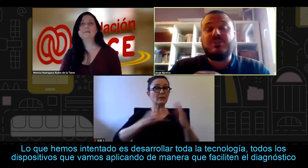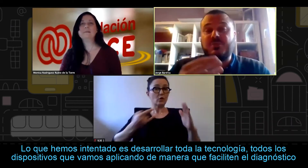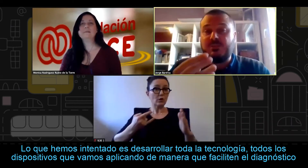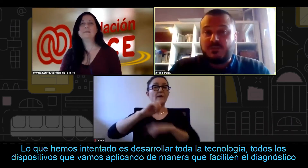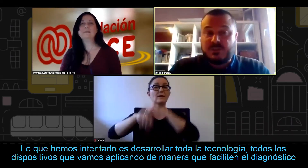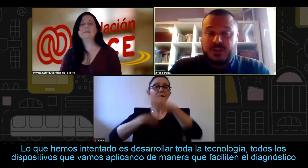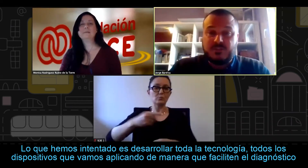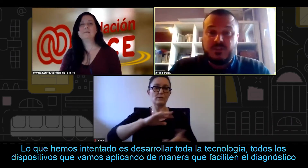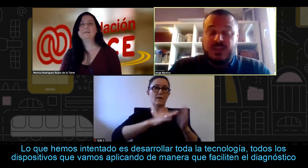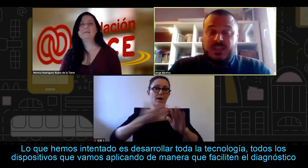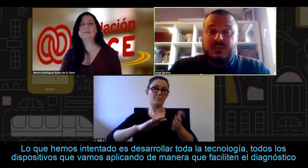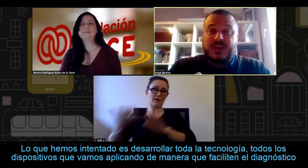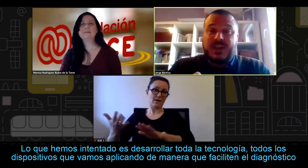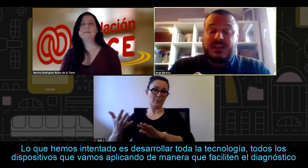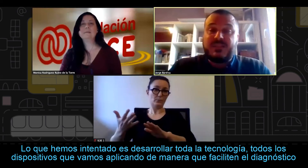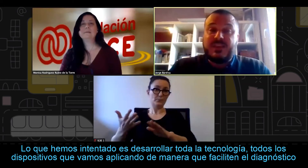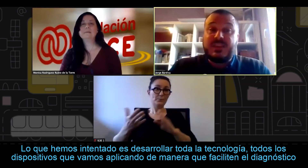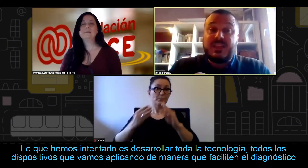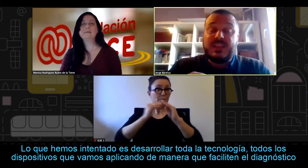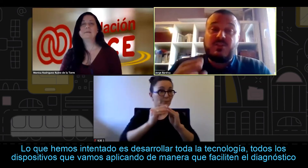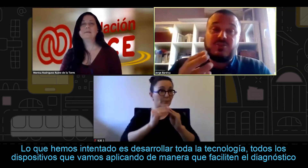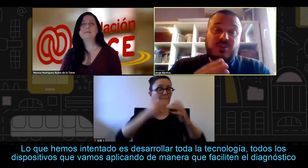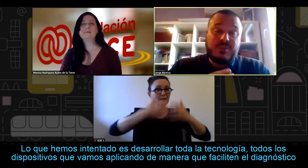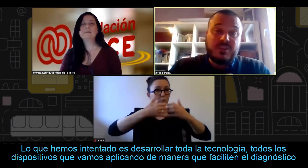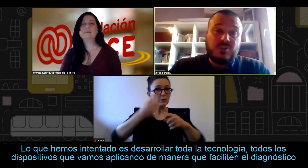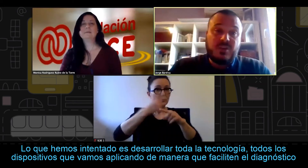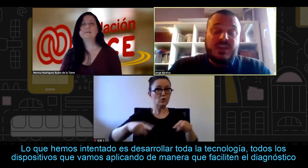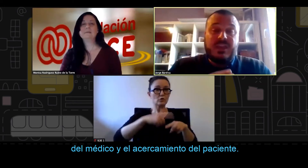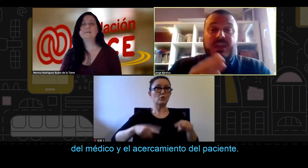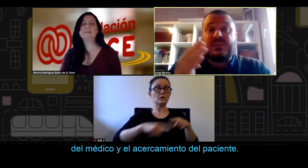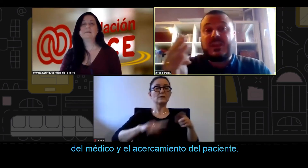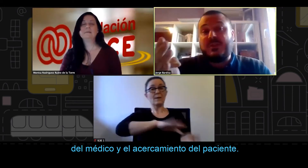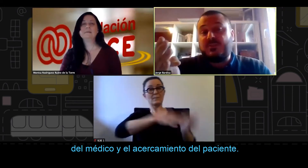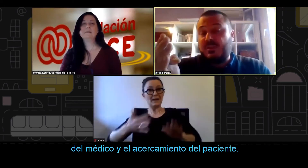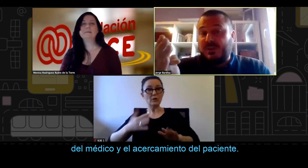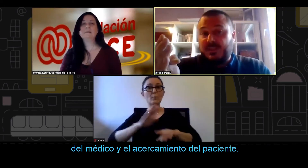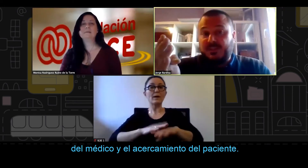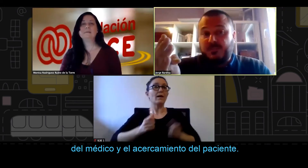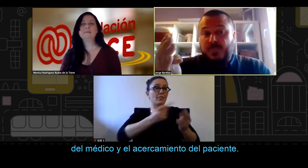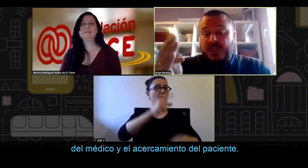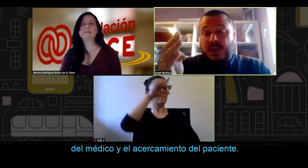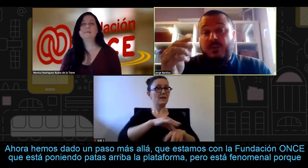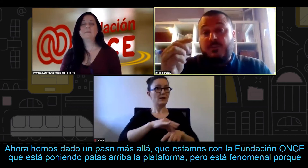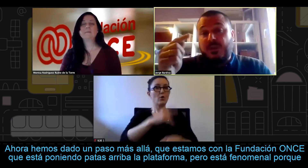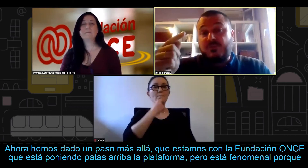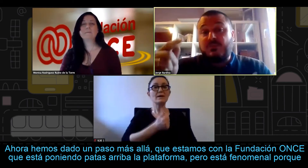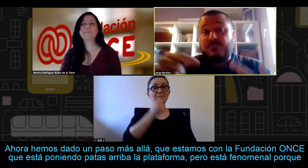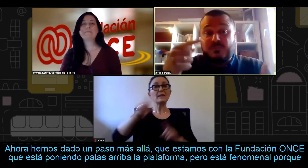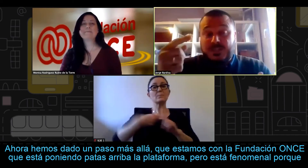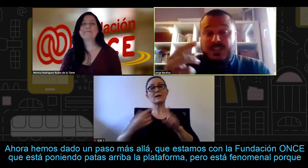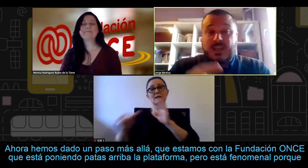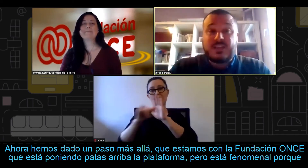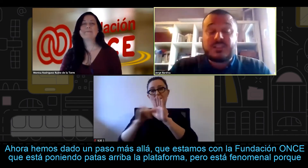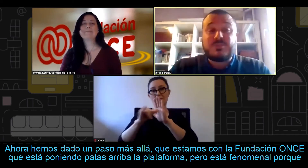los dispositivos que vamos aplicando, de manera que faciliten el diagnóstico del médico y el acercamiento del paciente. Ahora hemos dado un paso